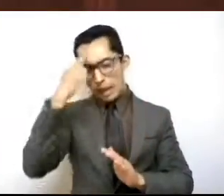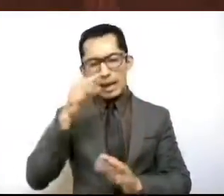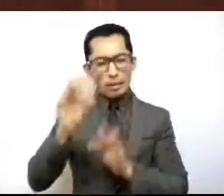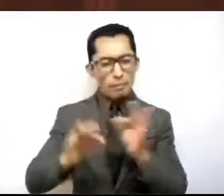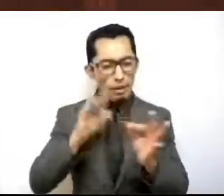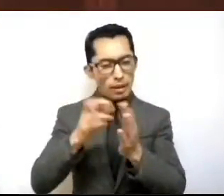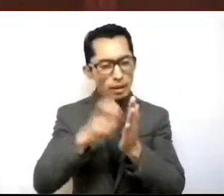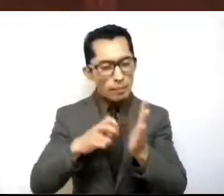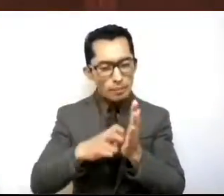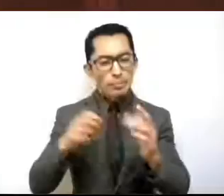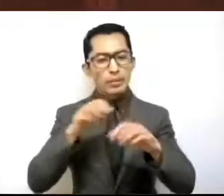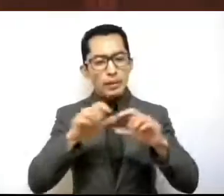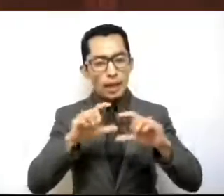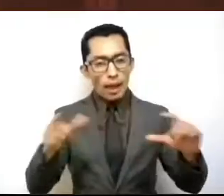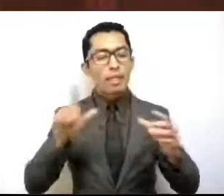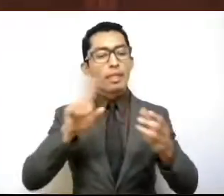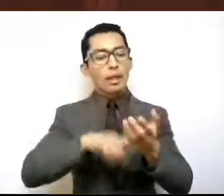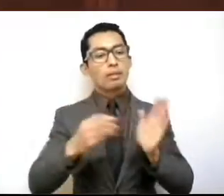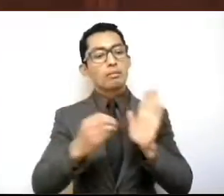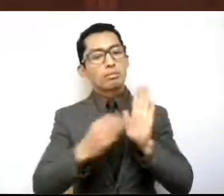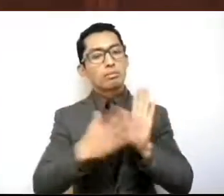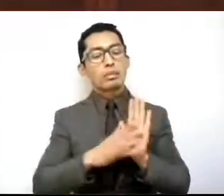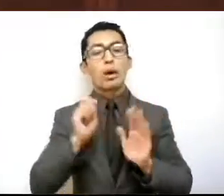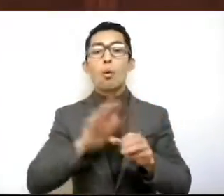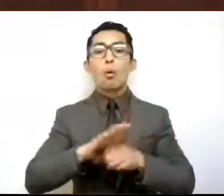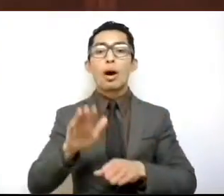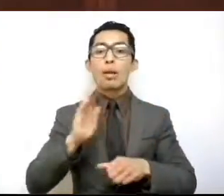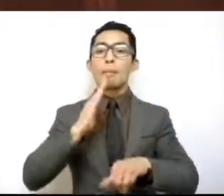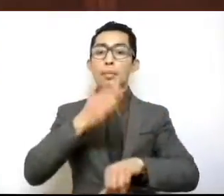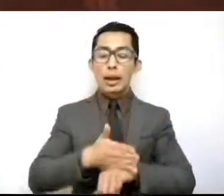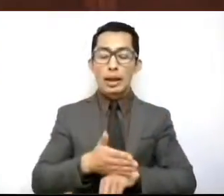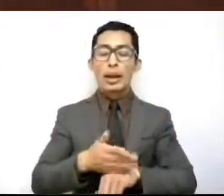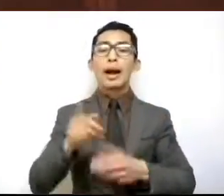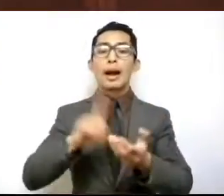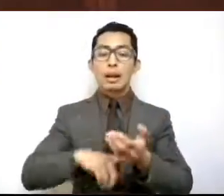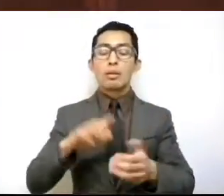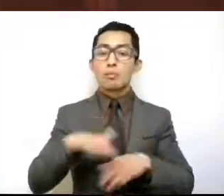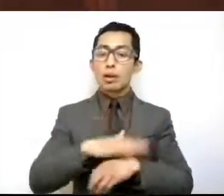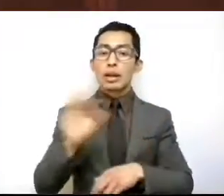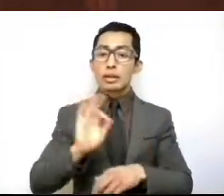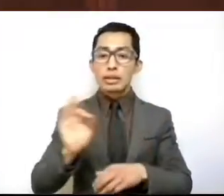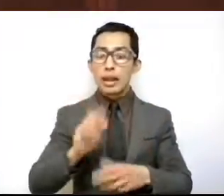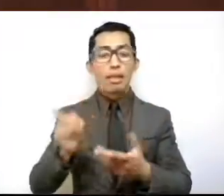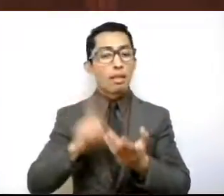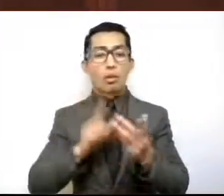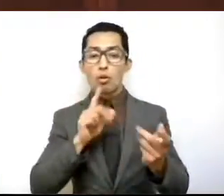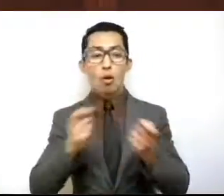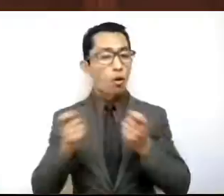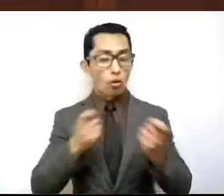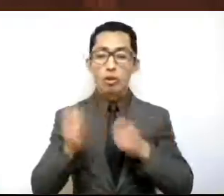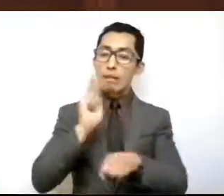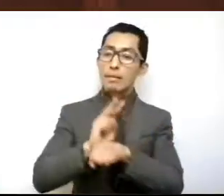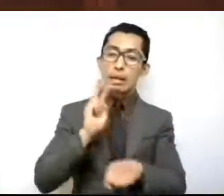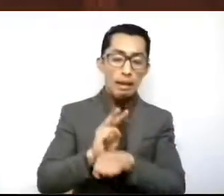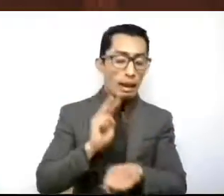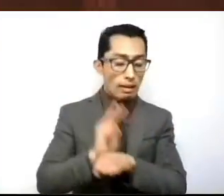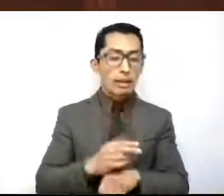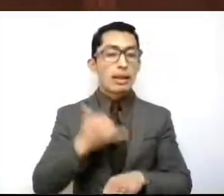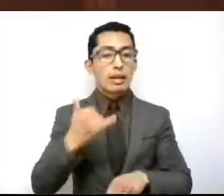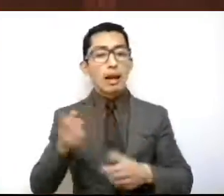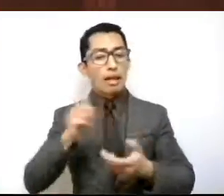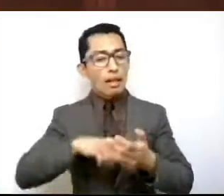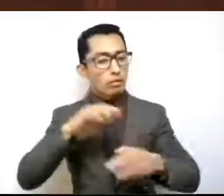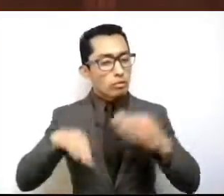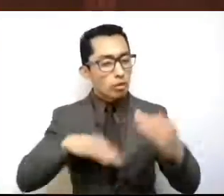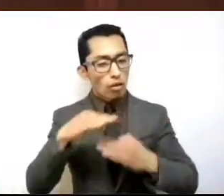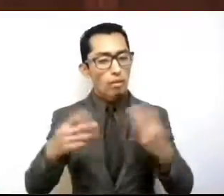texto en el cual se pueda establecer que el tipo penal se puede configurar por falta del debido control, vigilancia y supervisión o organización